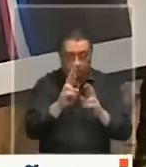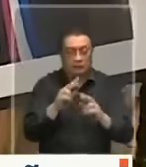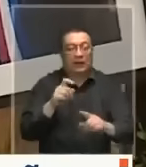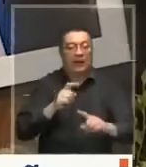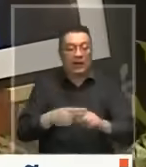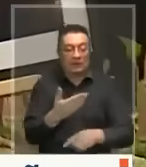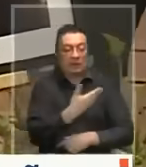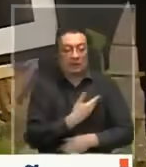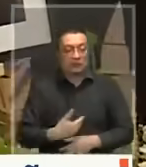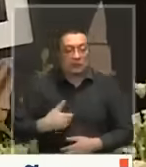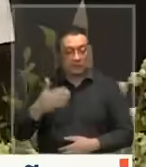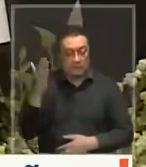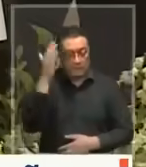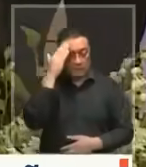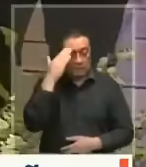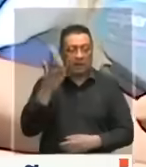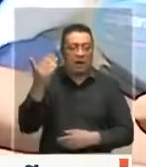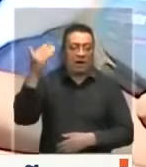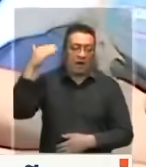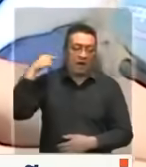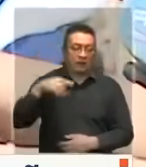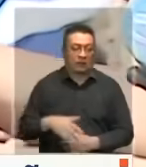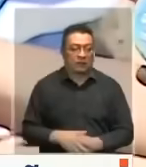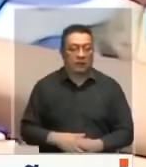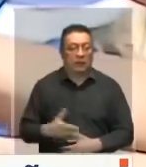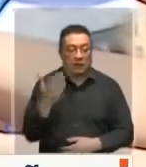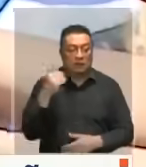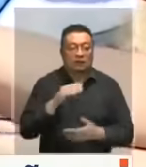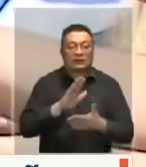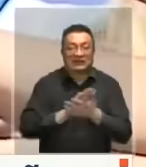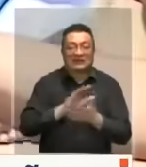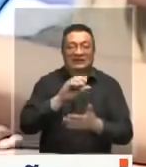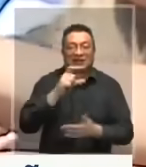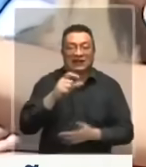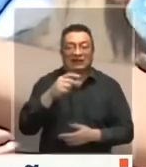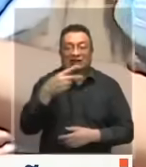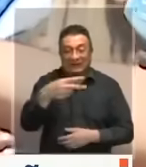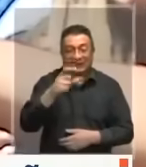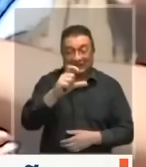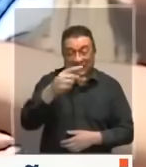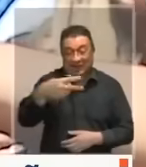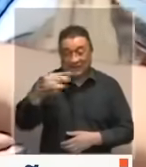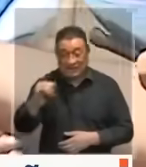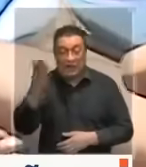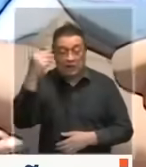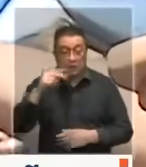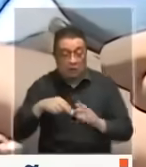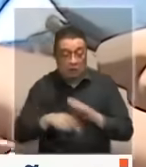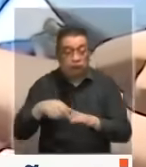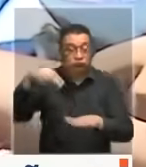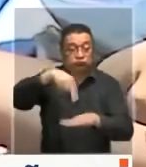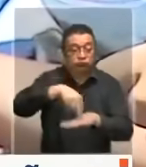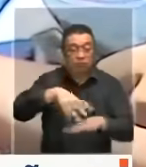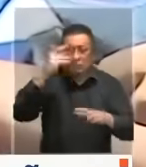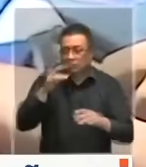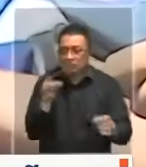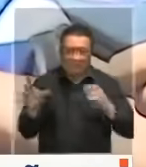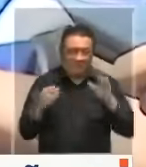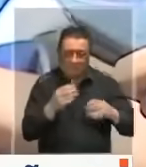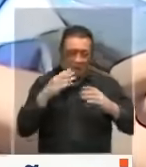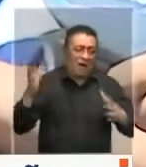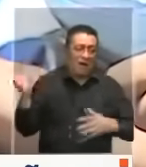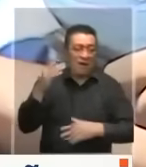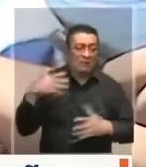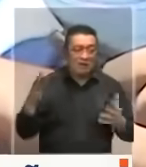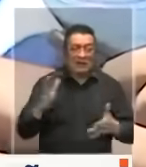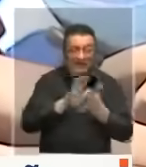exmandatario, recordando viejos tiempos. Como el CHI, de cuando salí y yo rompí todos los protocolos en realidad. Así que la cuenta de